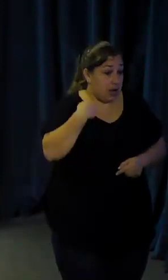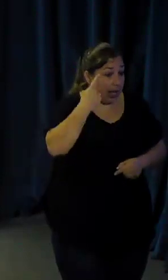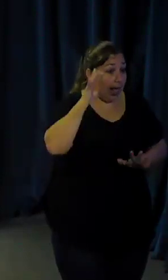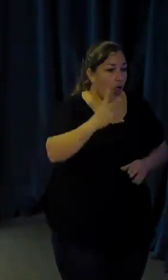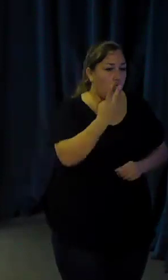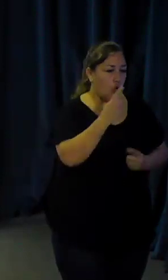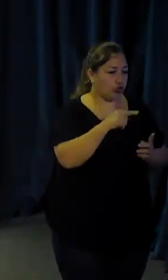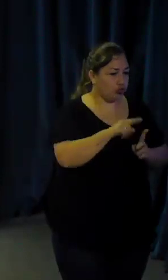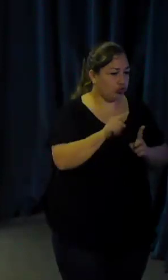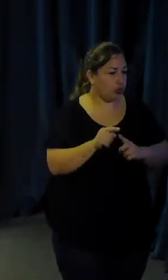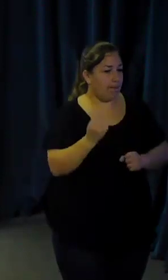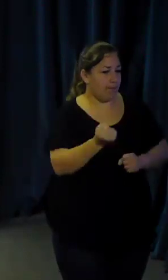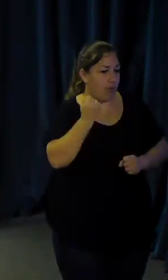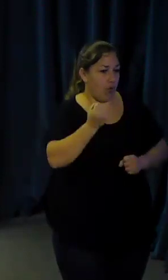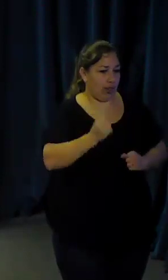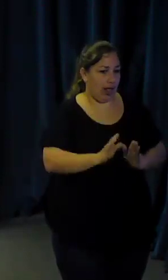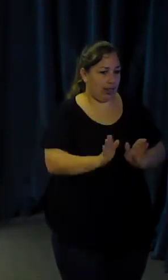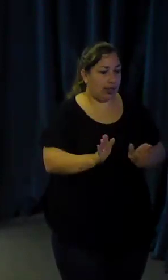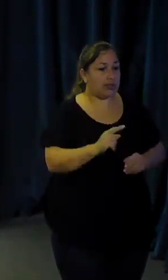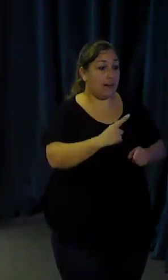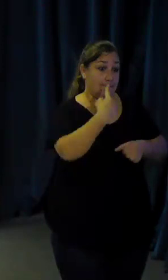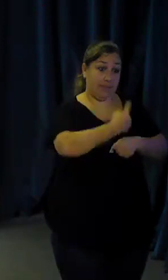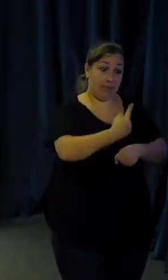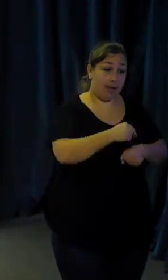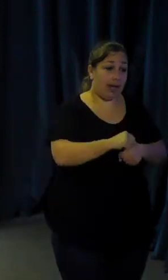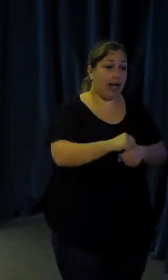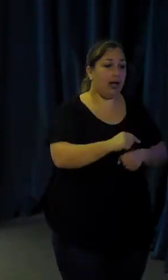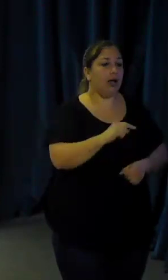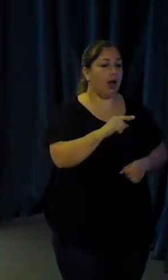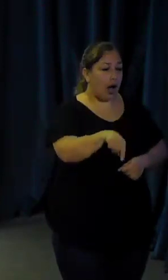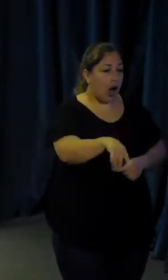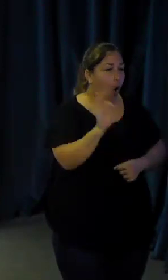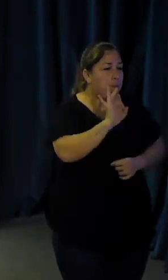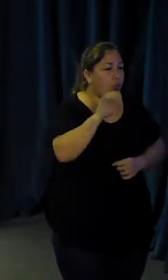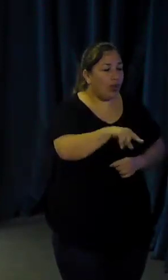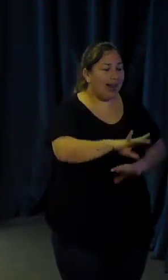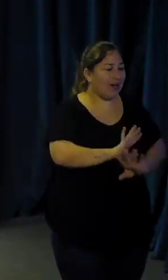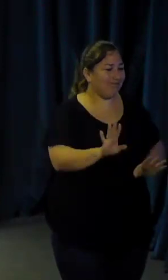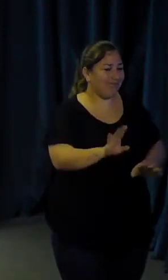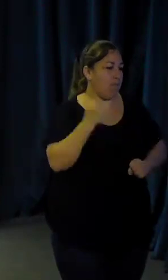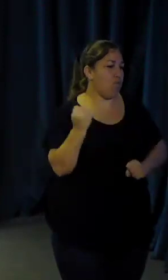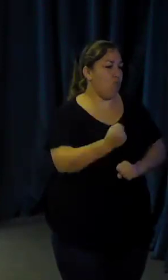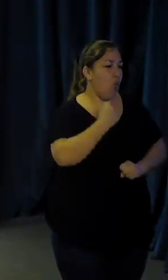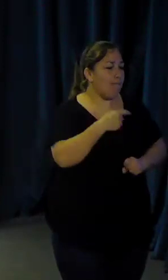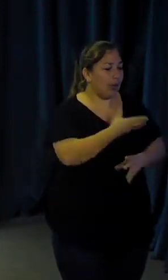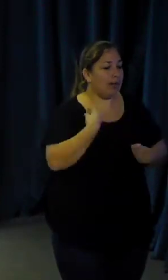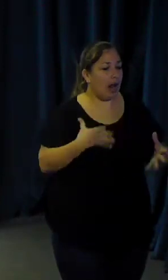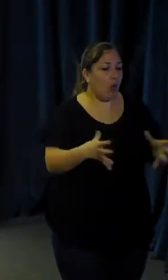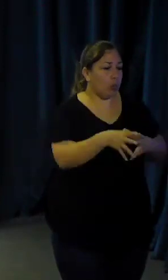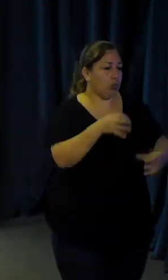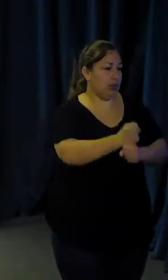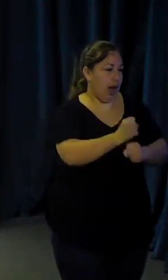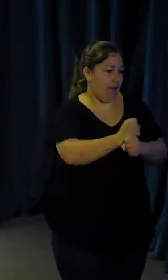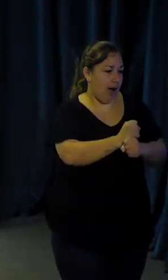gustaría resaltar de este evento. La primera es que es una oportunidad única de empezar un camino conjunto